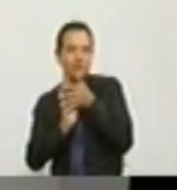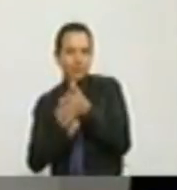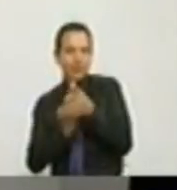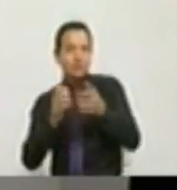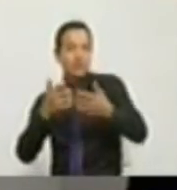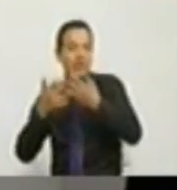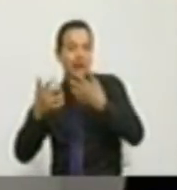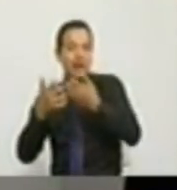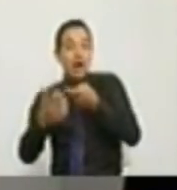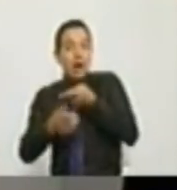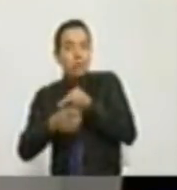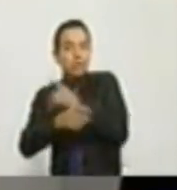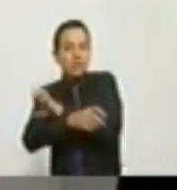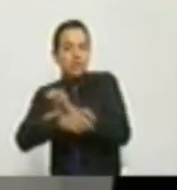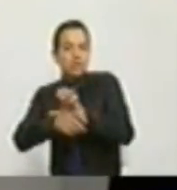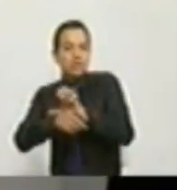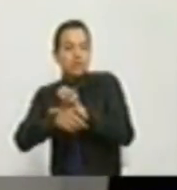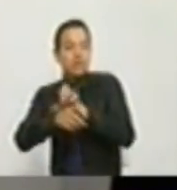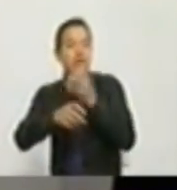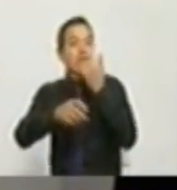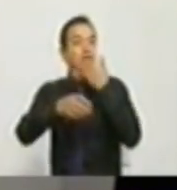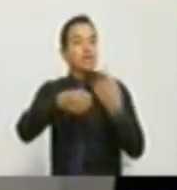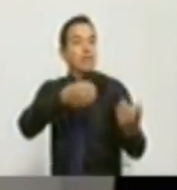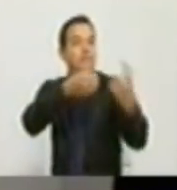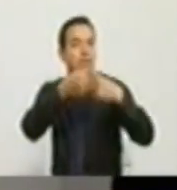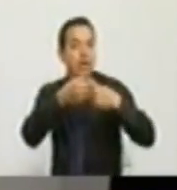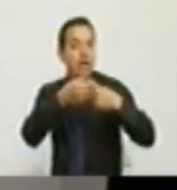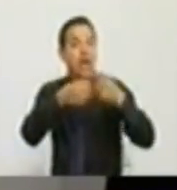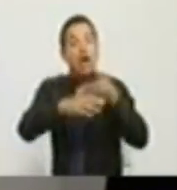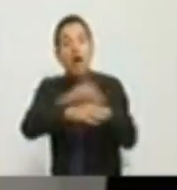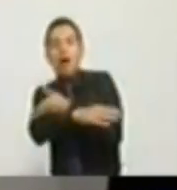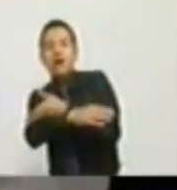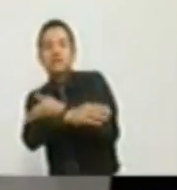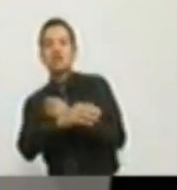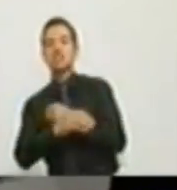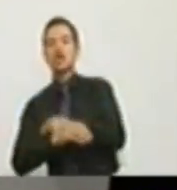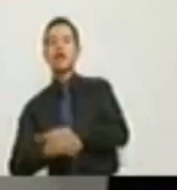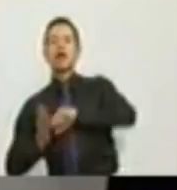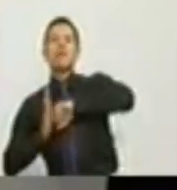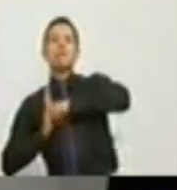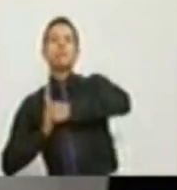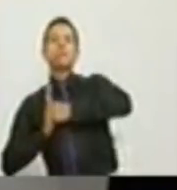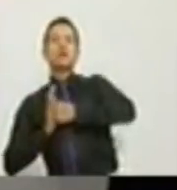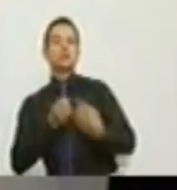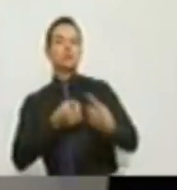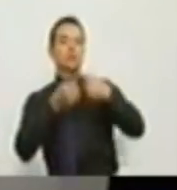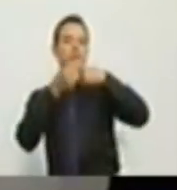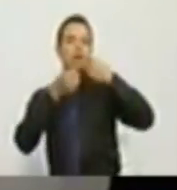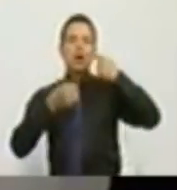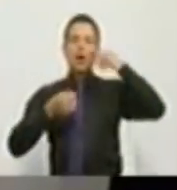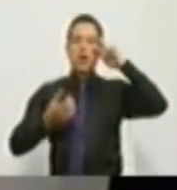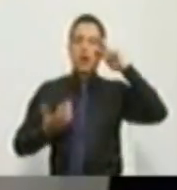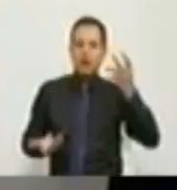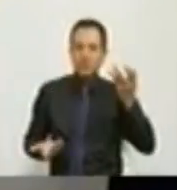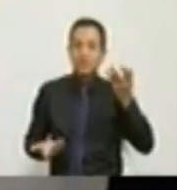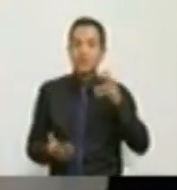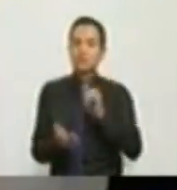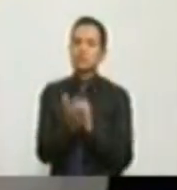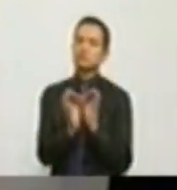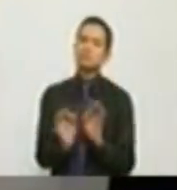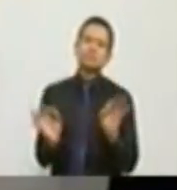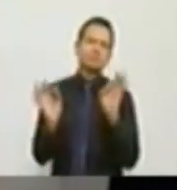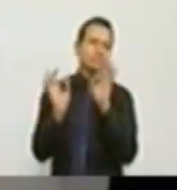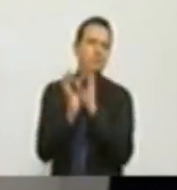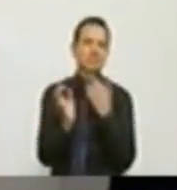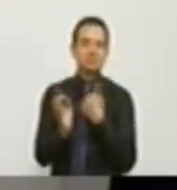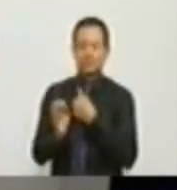sistemas antes de comenzar las elecciones. Yo creo que lo mínimo que podemos hacer es que todos nos pongamos de